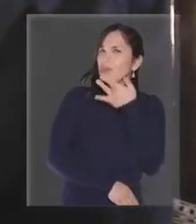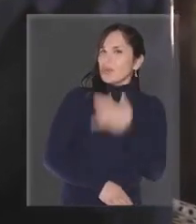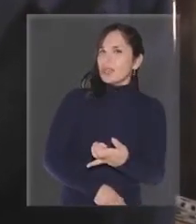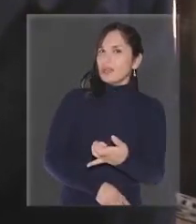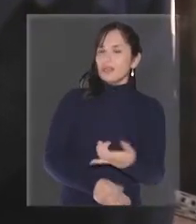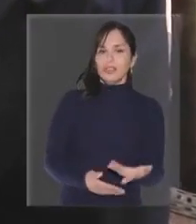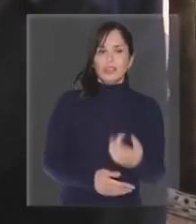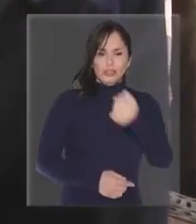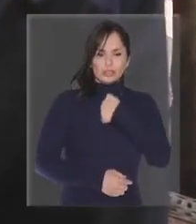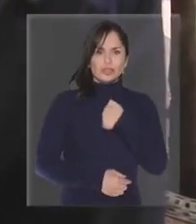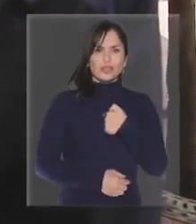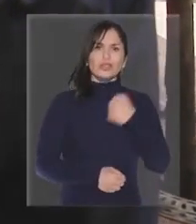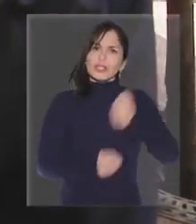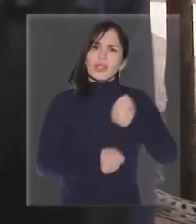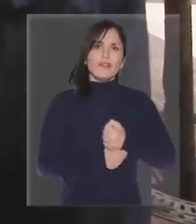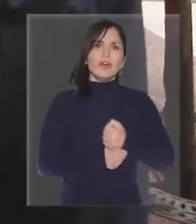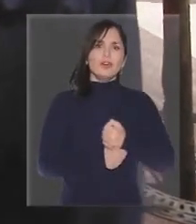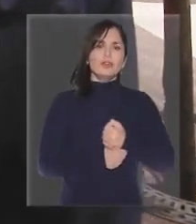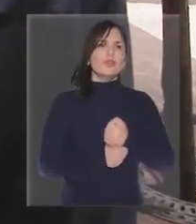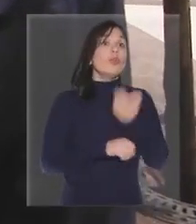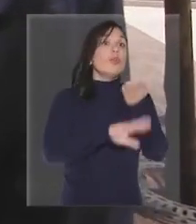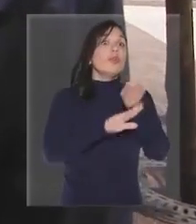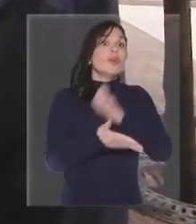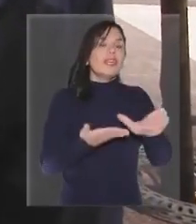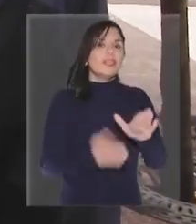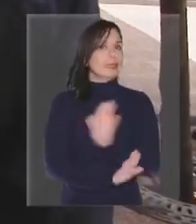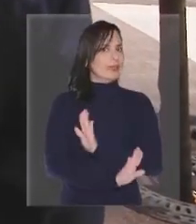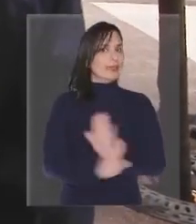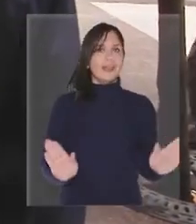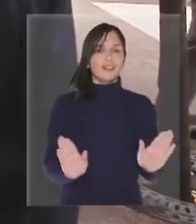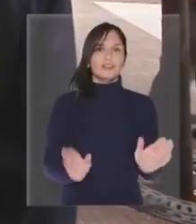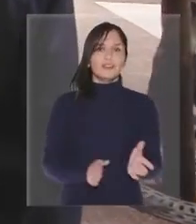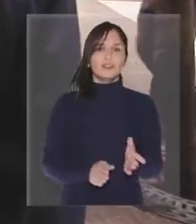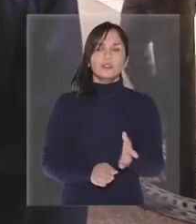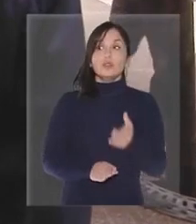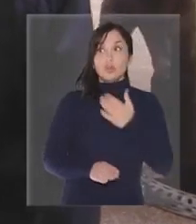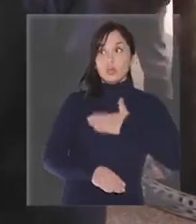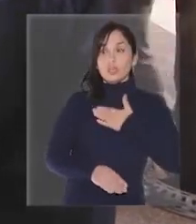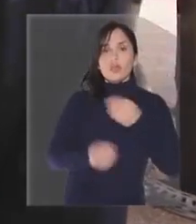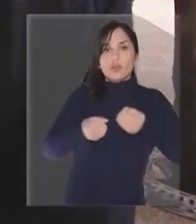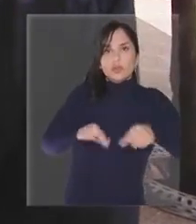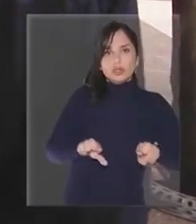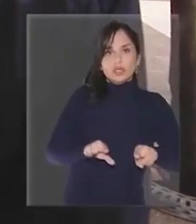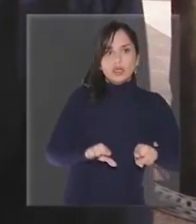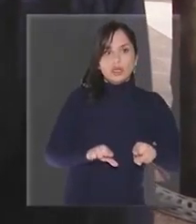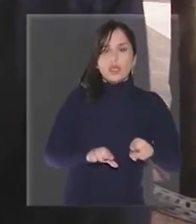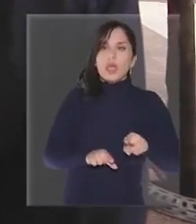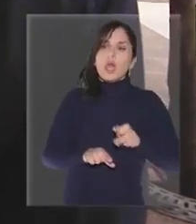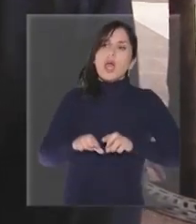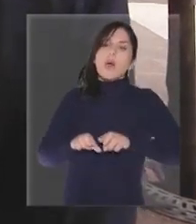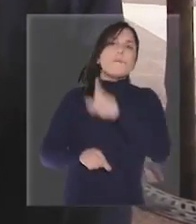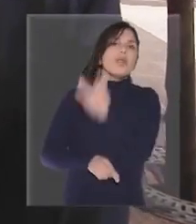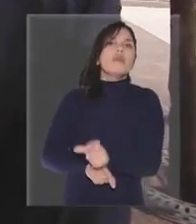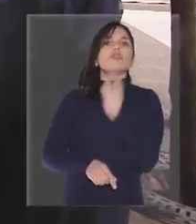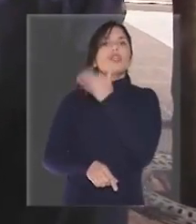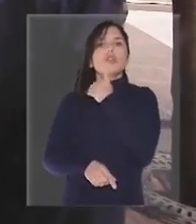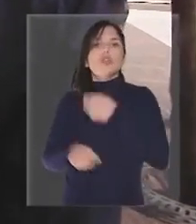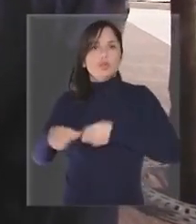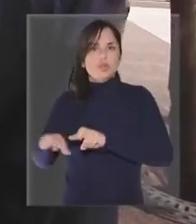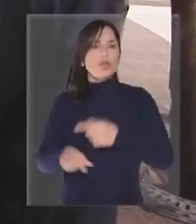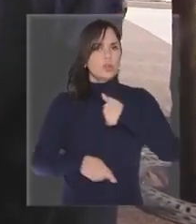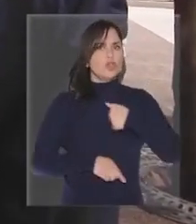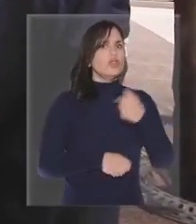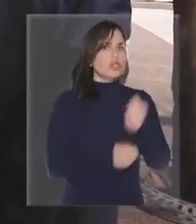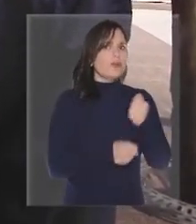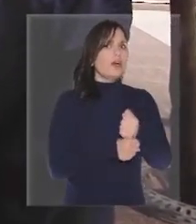Porque, puta, soy una persona de trabajo. Yo no pido nada gratis. Nunca lo voy a pedir. Oportunidades nomás. A lo mejor para las personas que no las tienen. Porque yo sí tengo mi